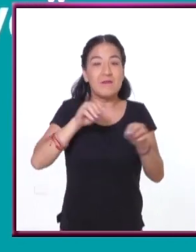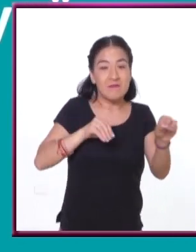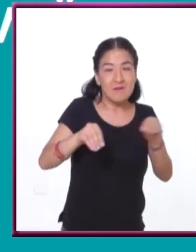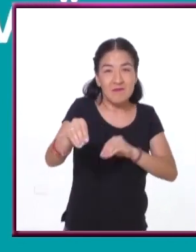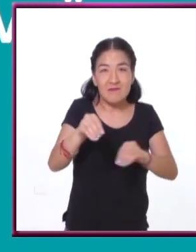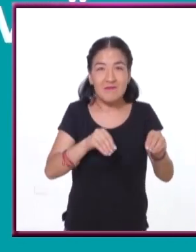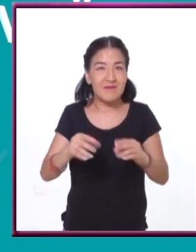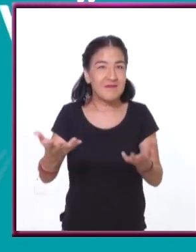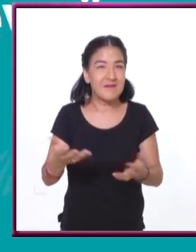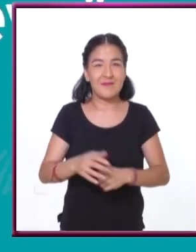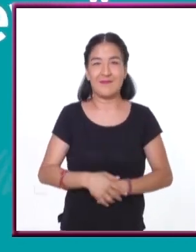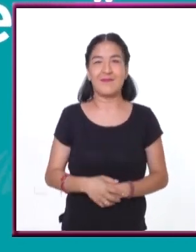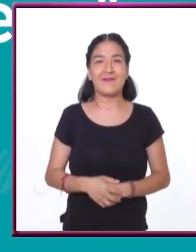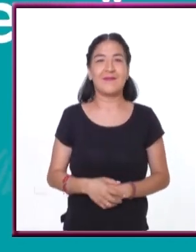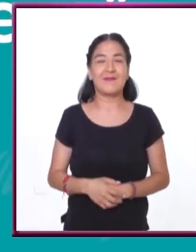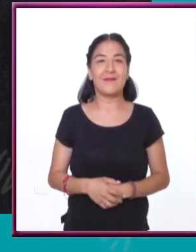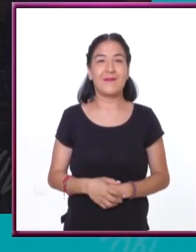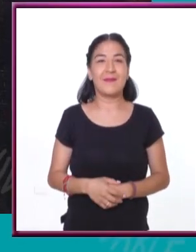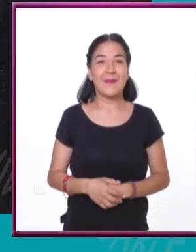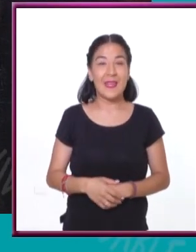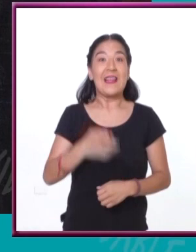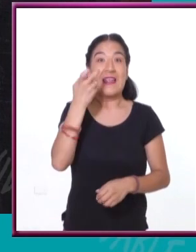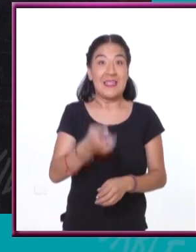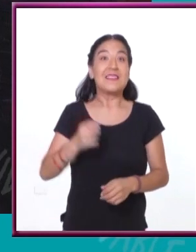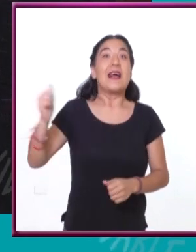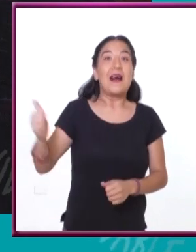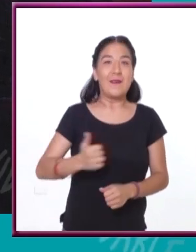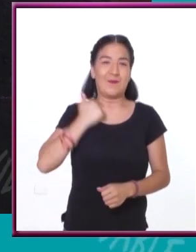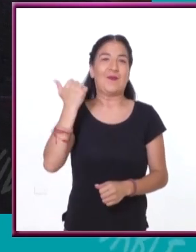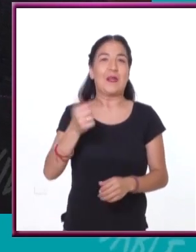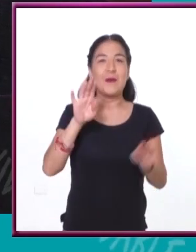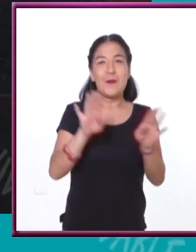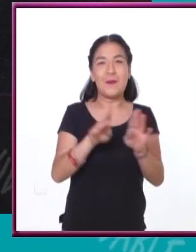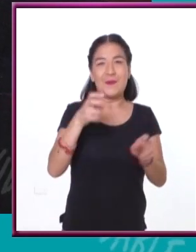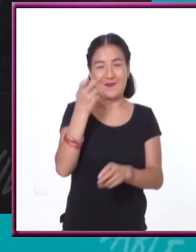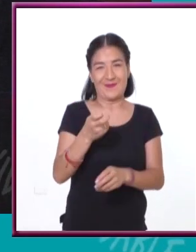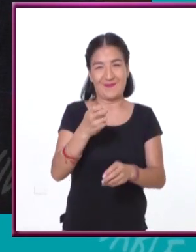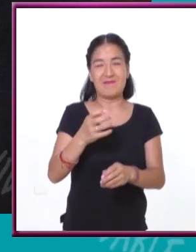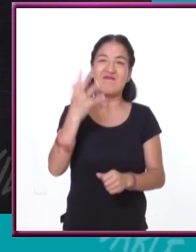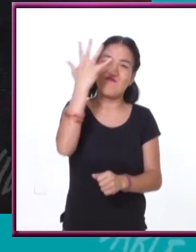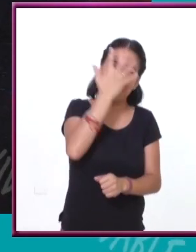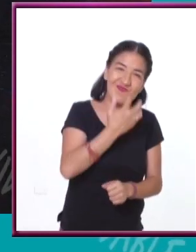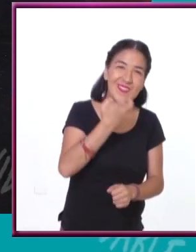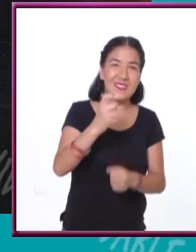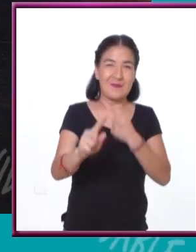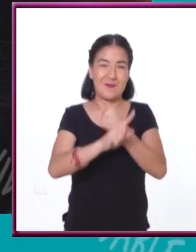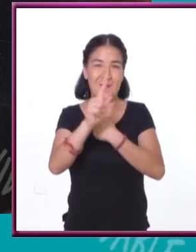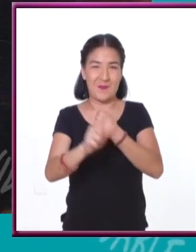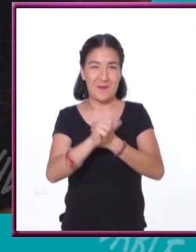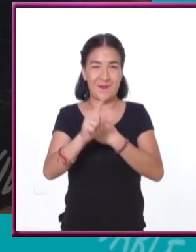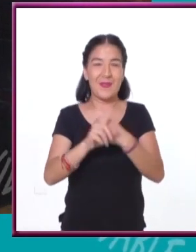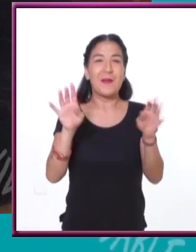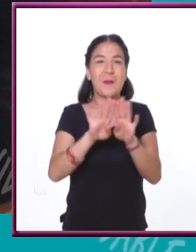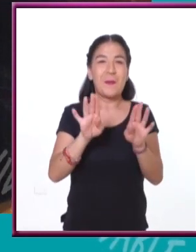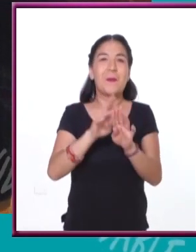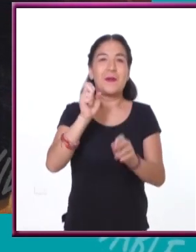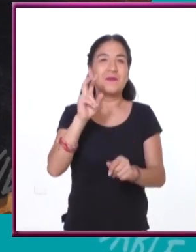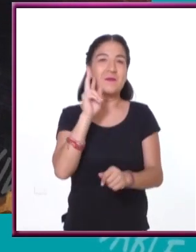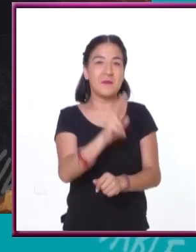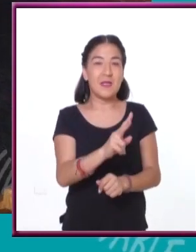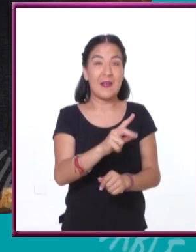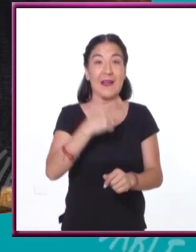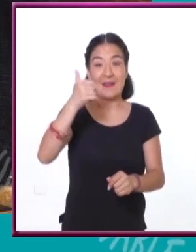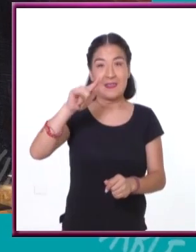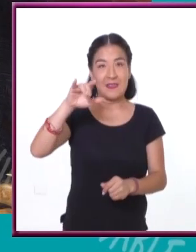sin embargo se mueve". Afortunadamente, después de este célebre y triste episodio de censura,